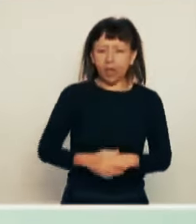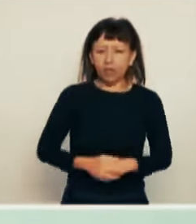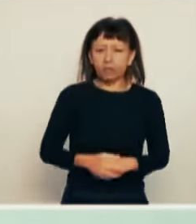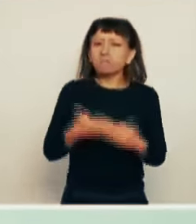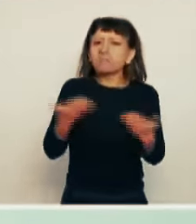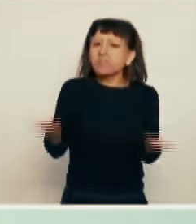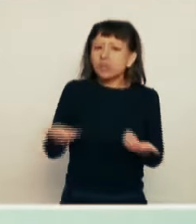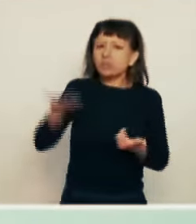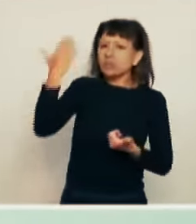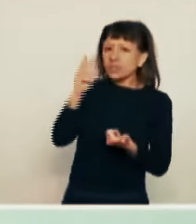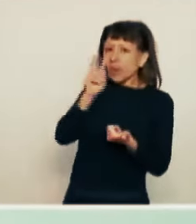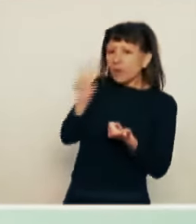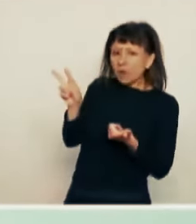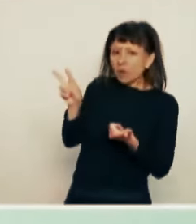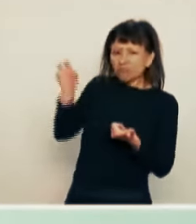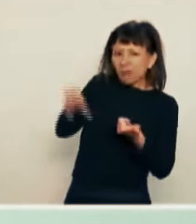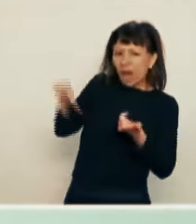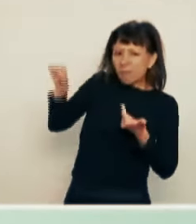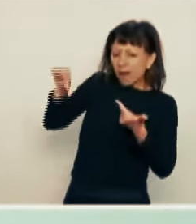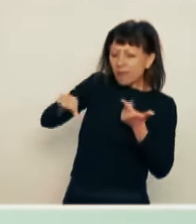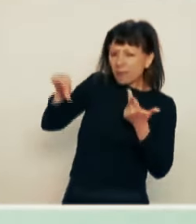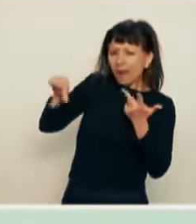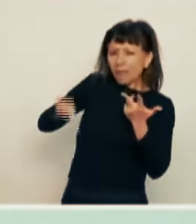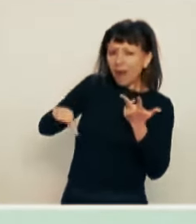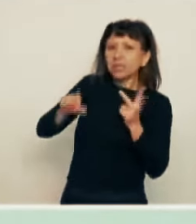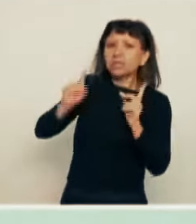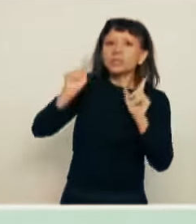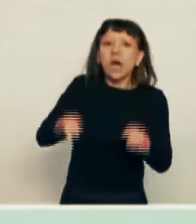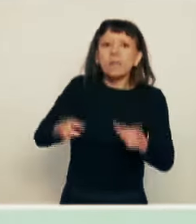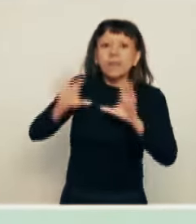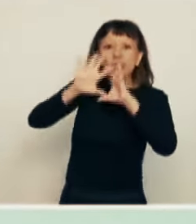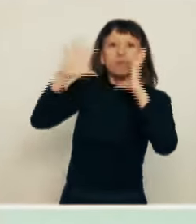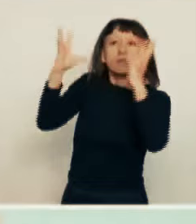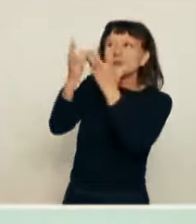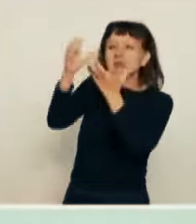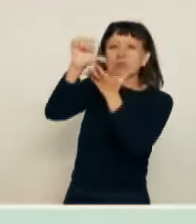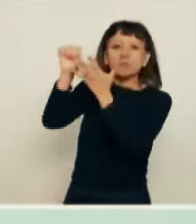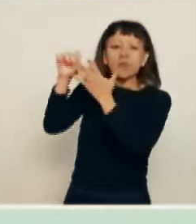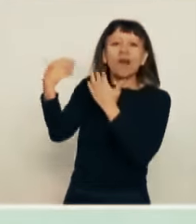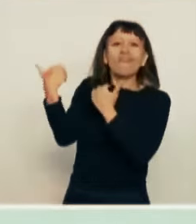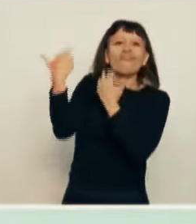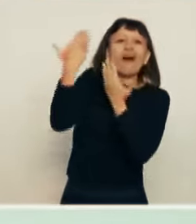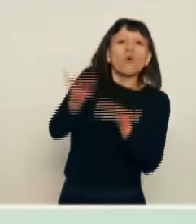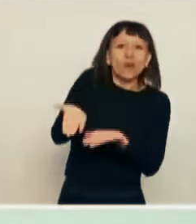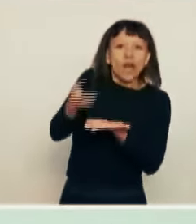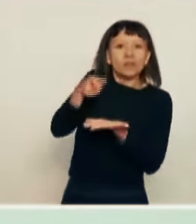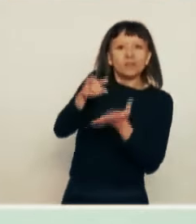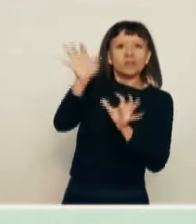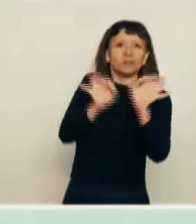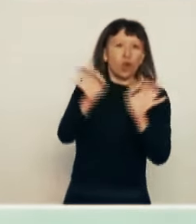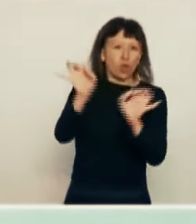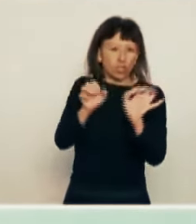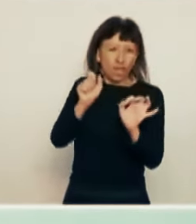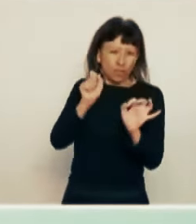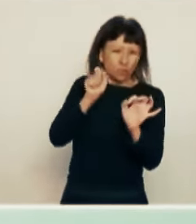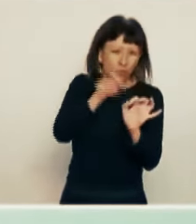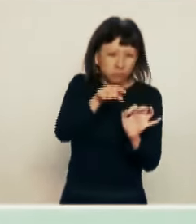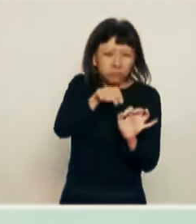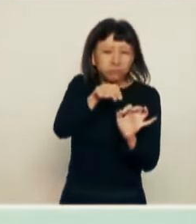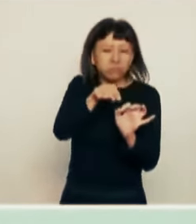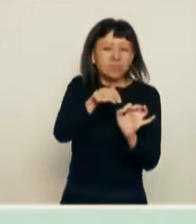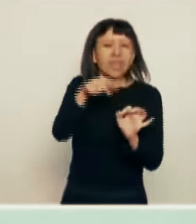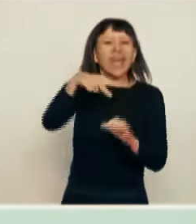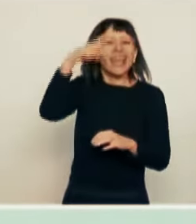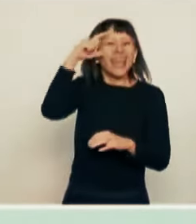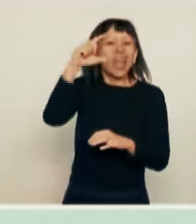no dio resultado, además en un marco internacional absolutamente favorable a ese proyecto neoliberal, en el 89,